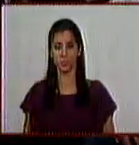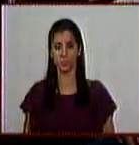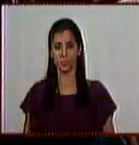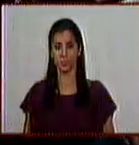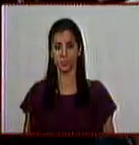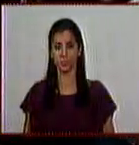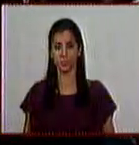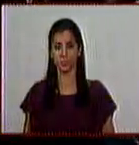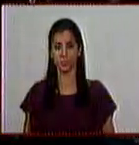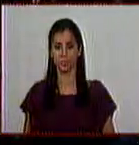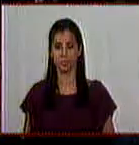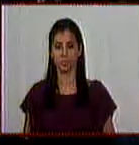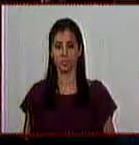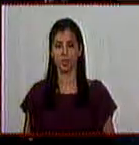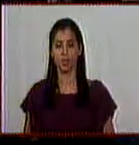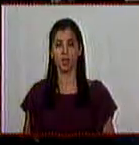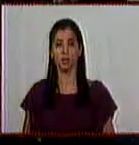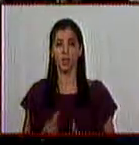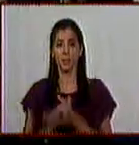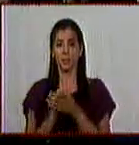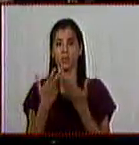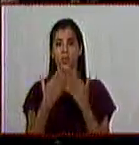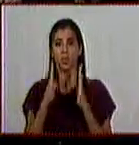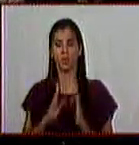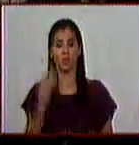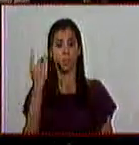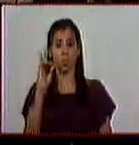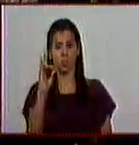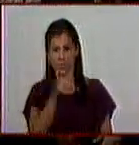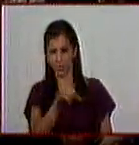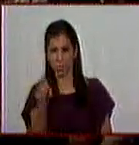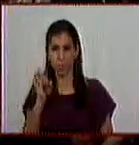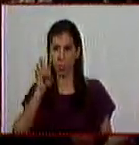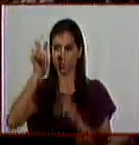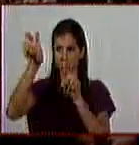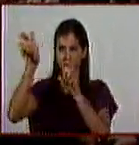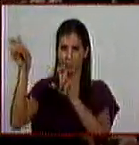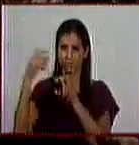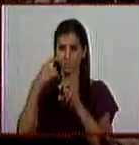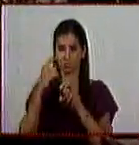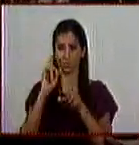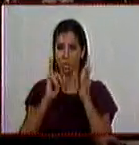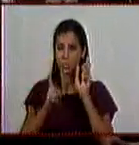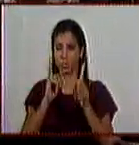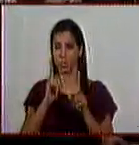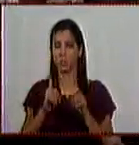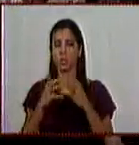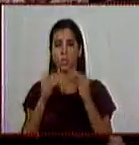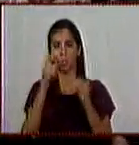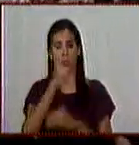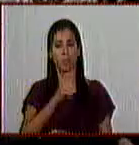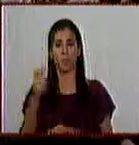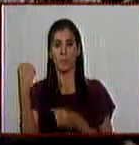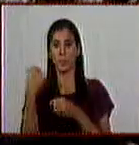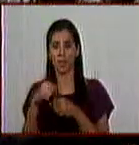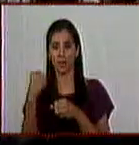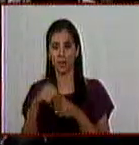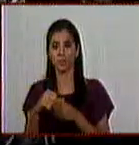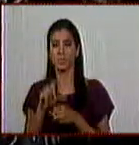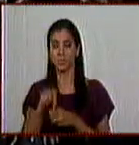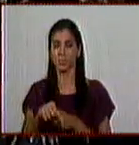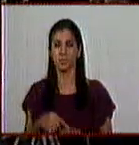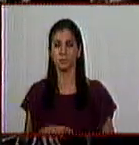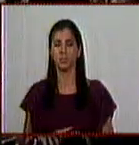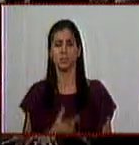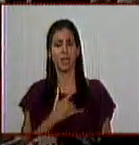presentes compañeros estudiantes de Bolivia que creo que están por allá también y a todo el pueblo de Maracaibo y de este querido